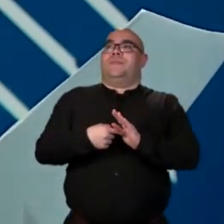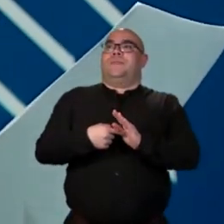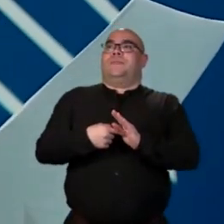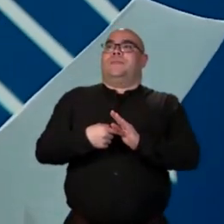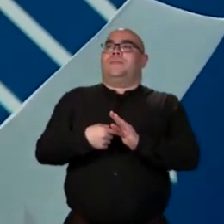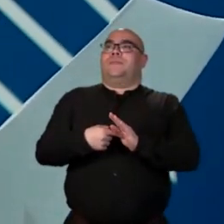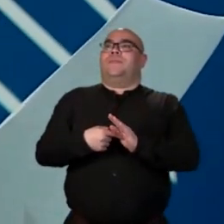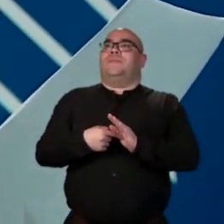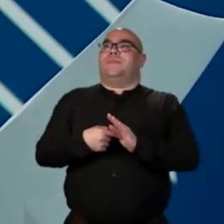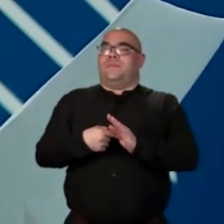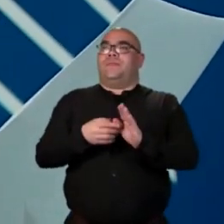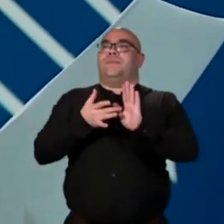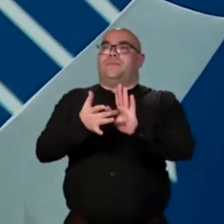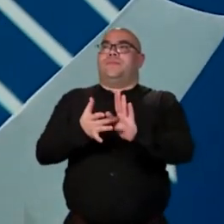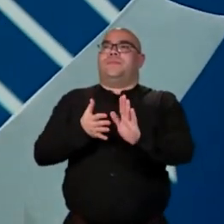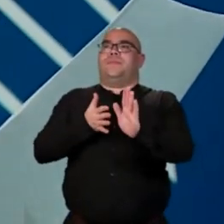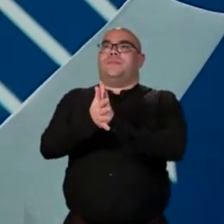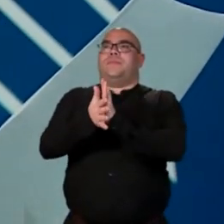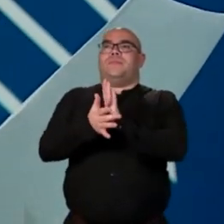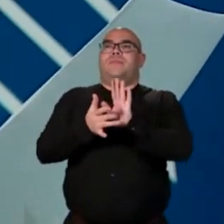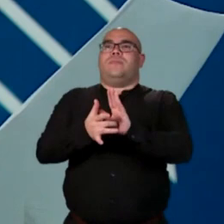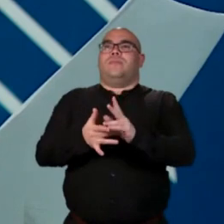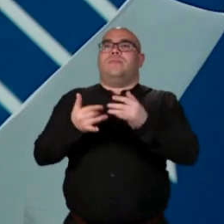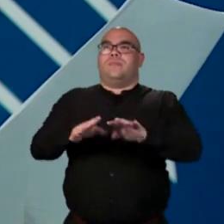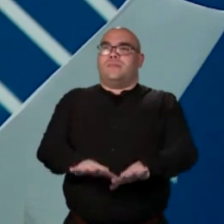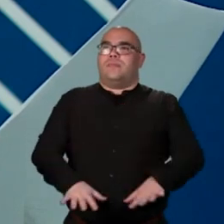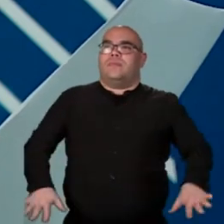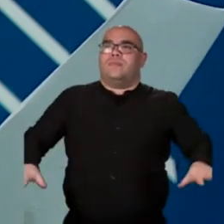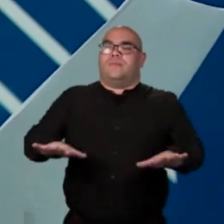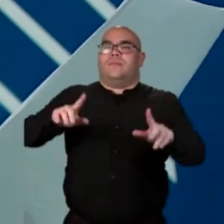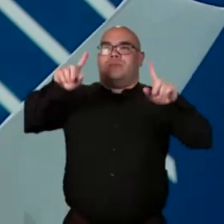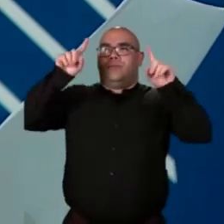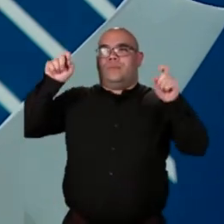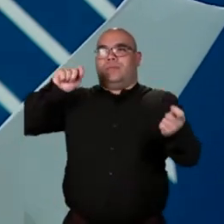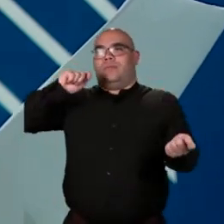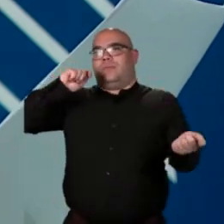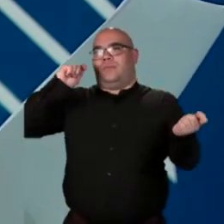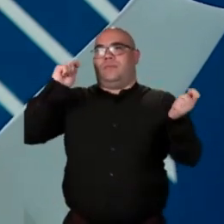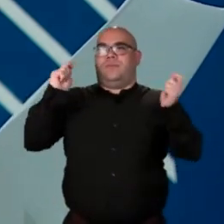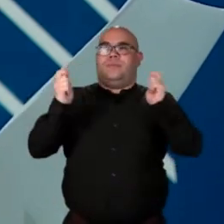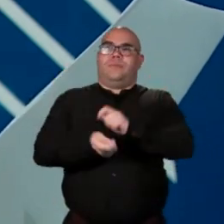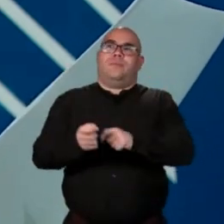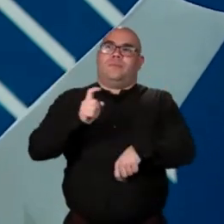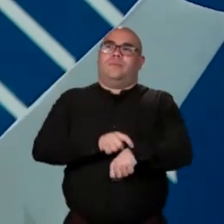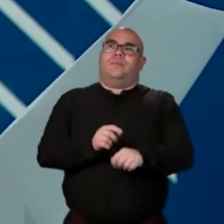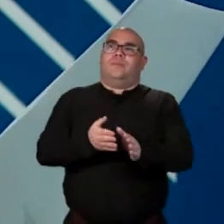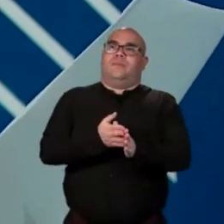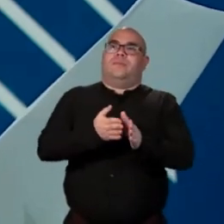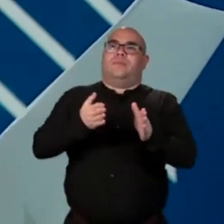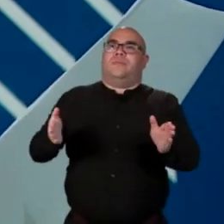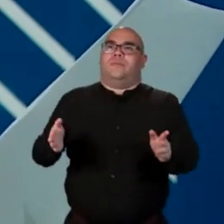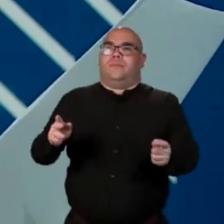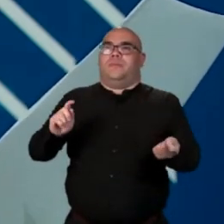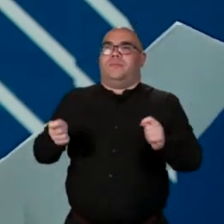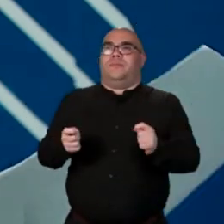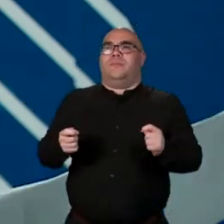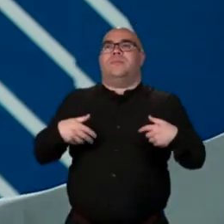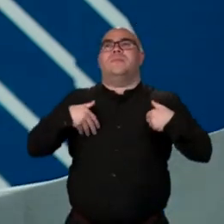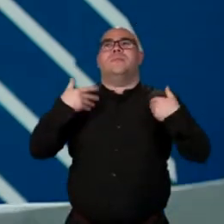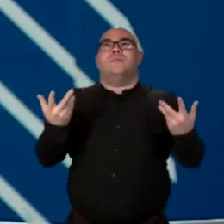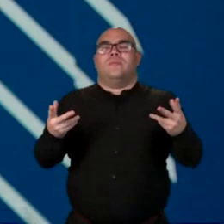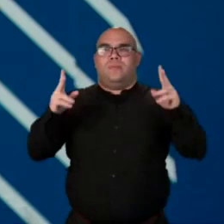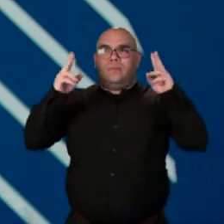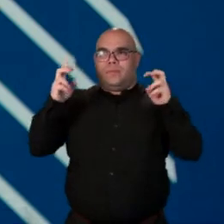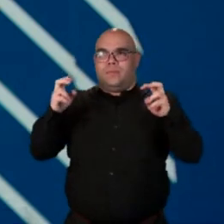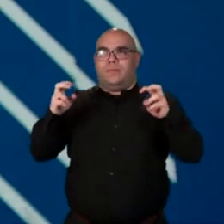ha dicho la siguiente frase: una época de cambio, que no estamos en una época de cambio, sino en un cambio